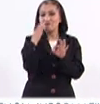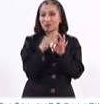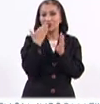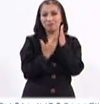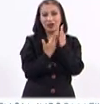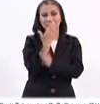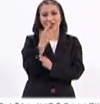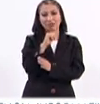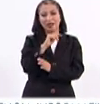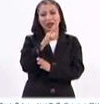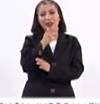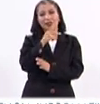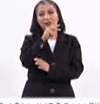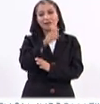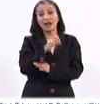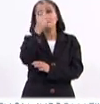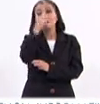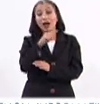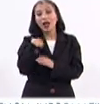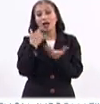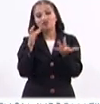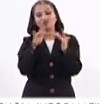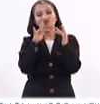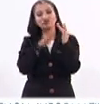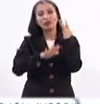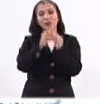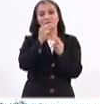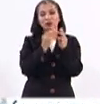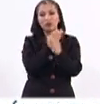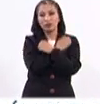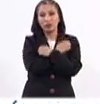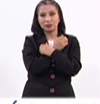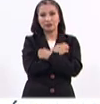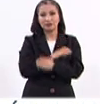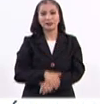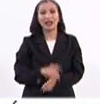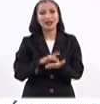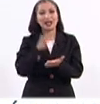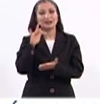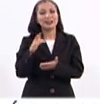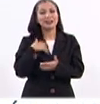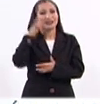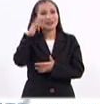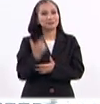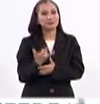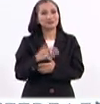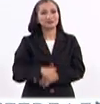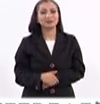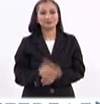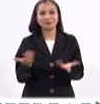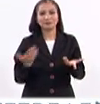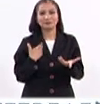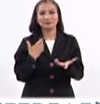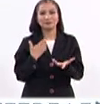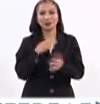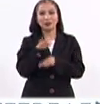punto de la mañana por Televisión Educativa para hacer su interfaz con el mundo de la educación. Así es, gracias Grisel Layebra